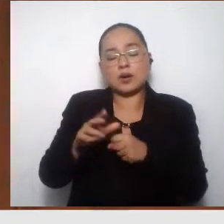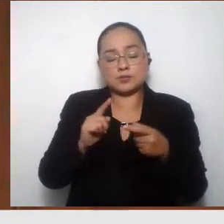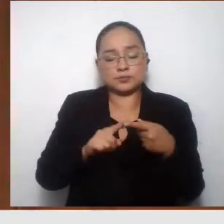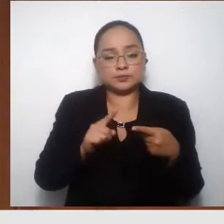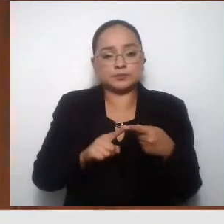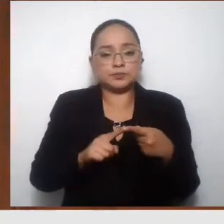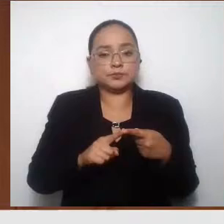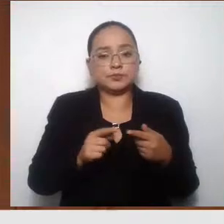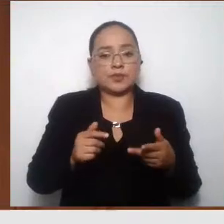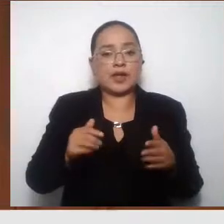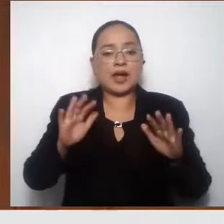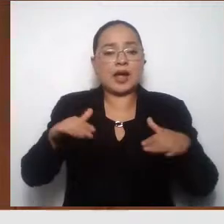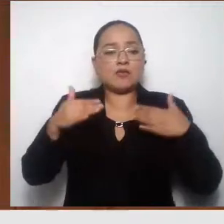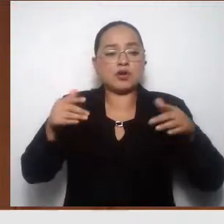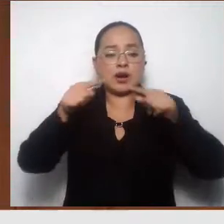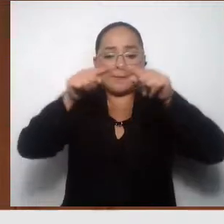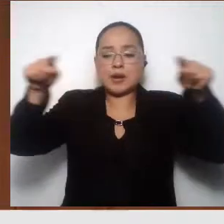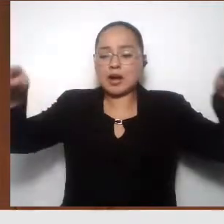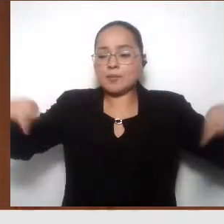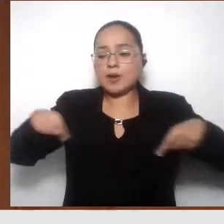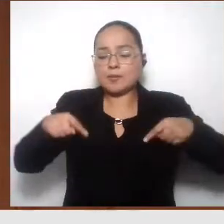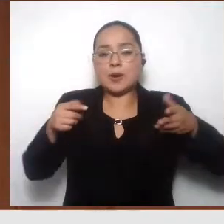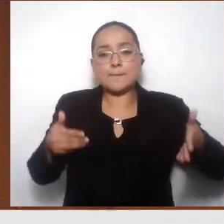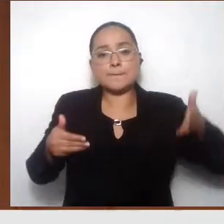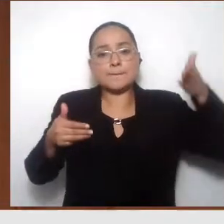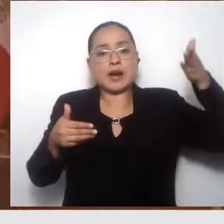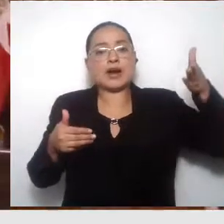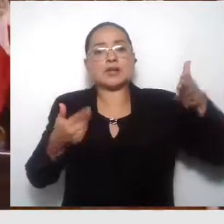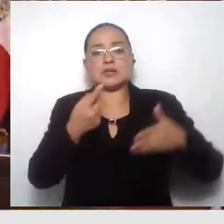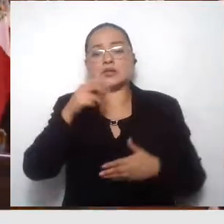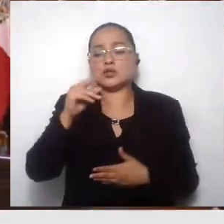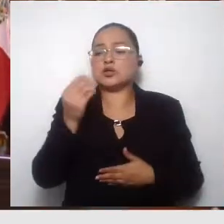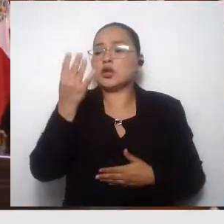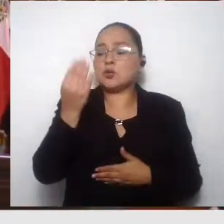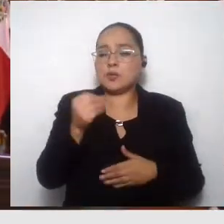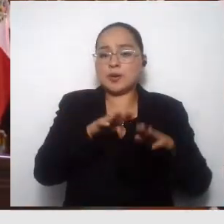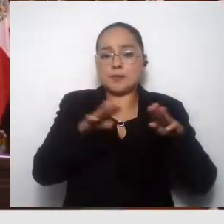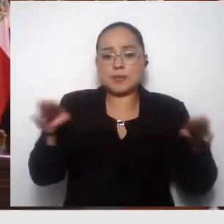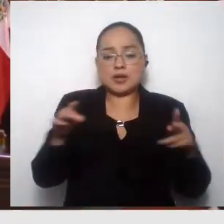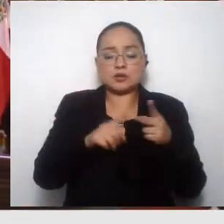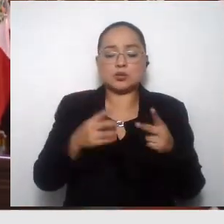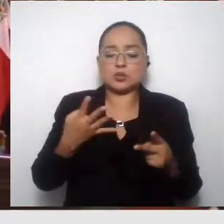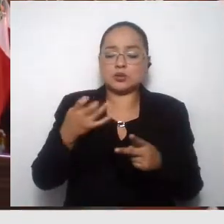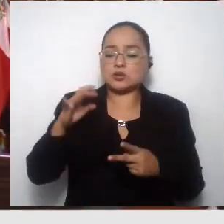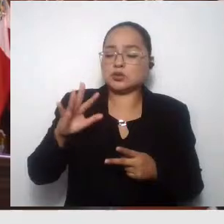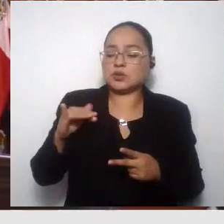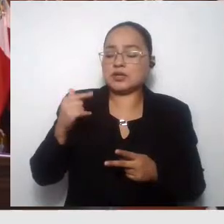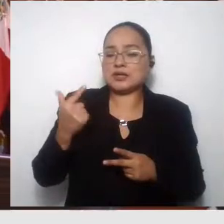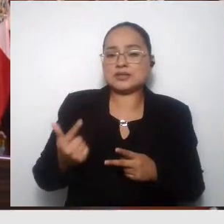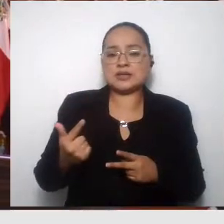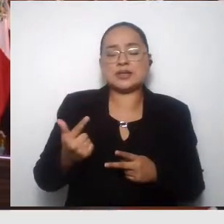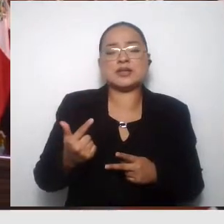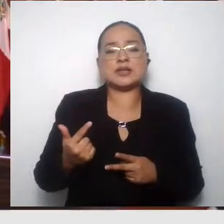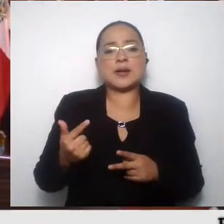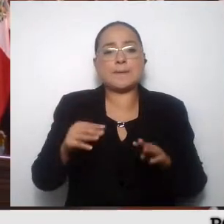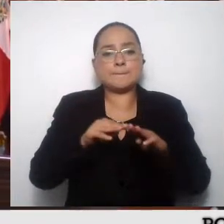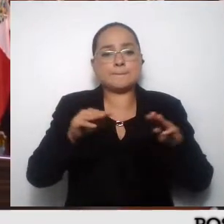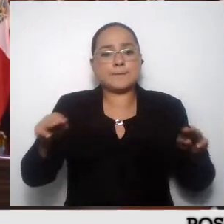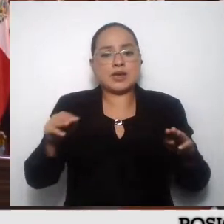barda perimetral con malla con 189 metros lineales y 457 metros de